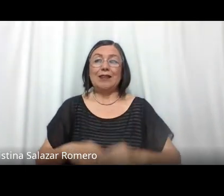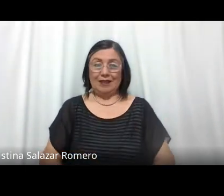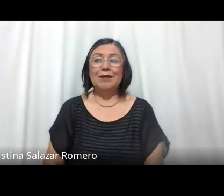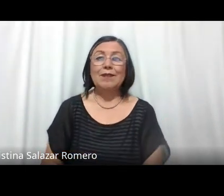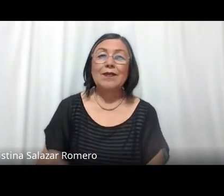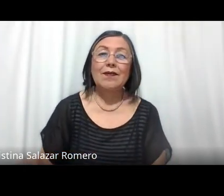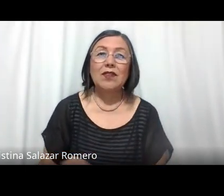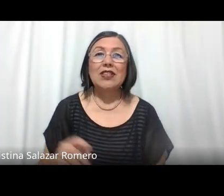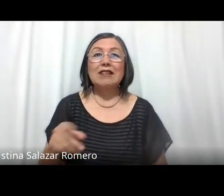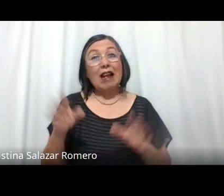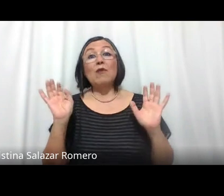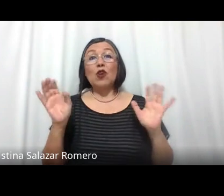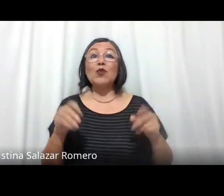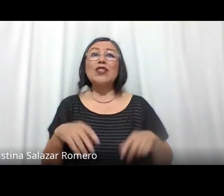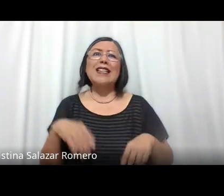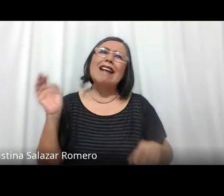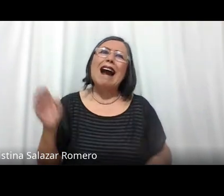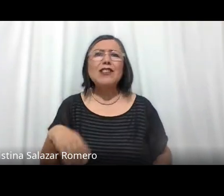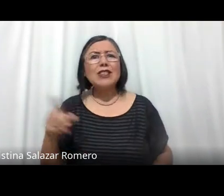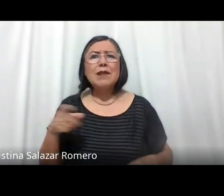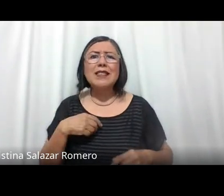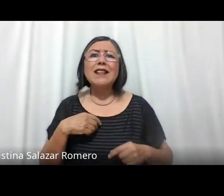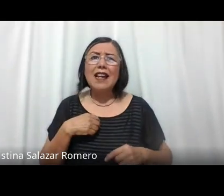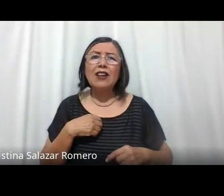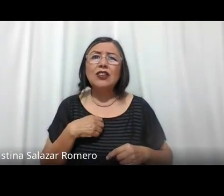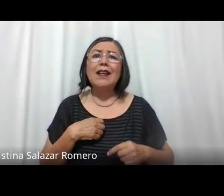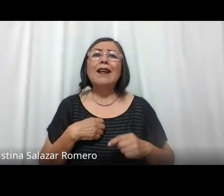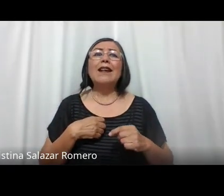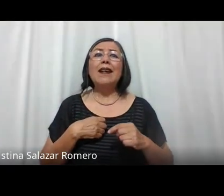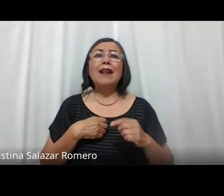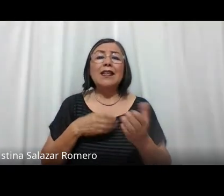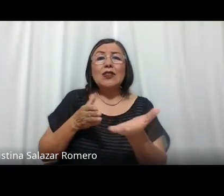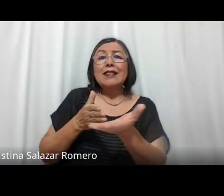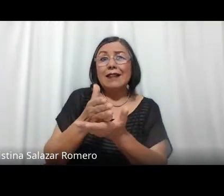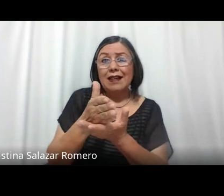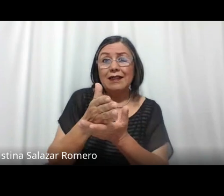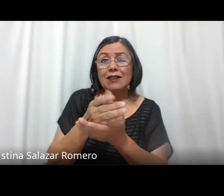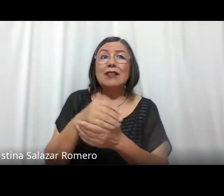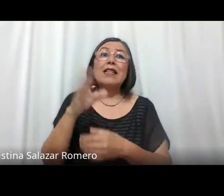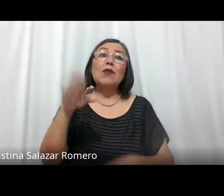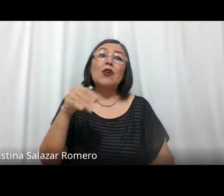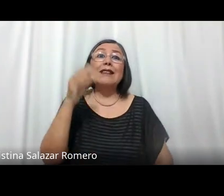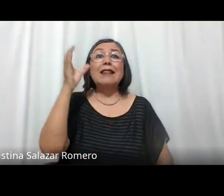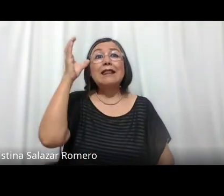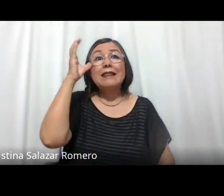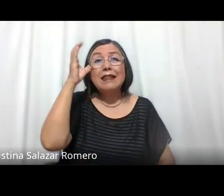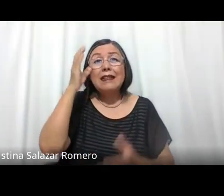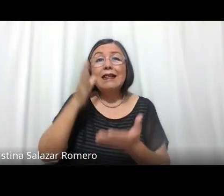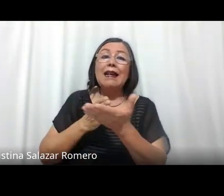casa. ¿Sí? Entonces, a lo mejor unos dirían, no, es que a mí me enseñaron que esto es entrar. Entonces, a lo mejor